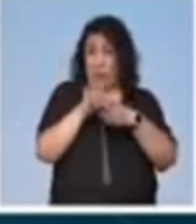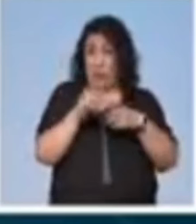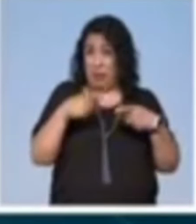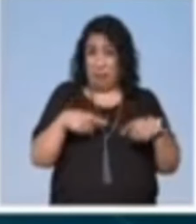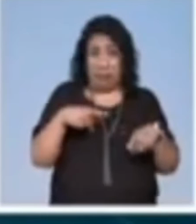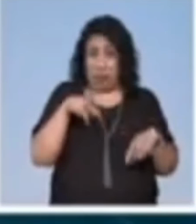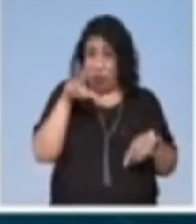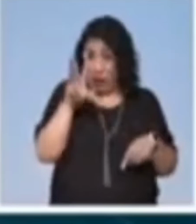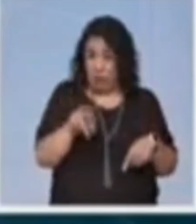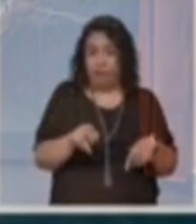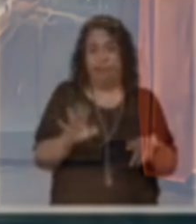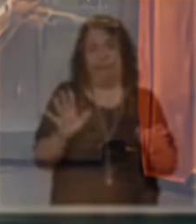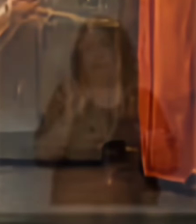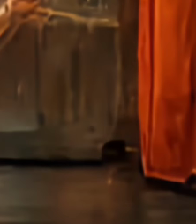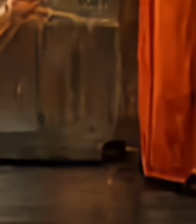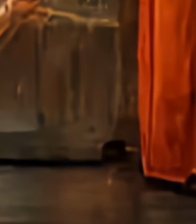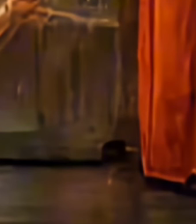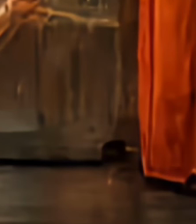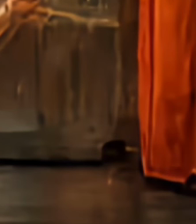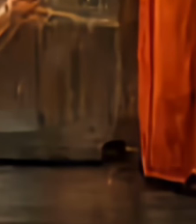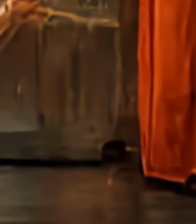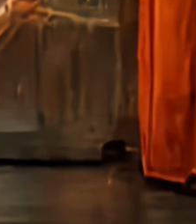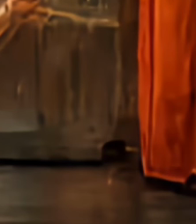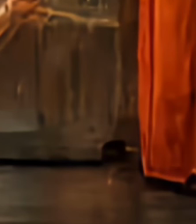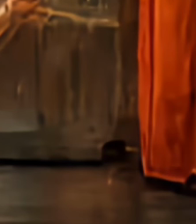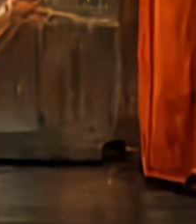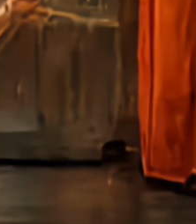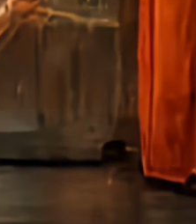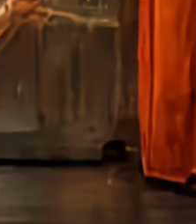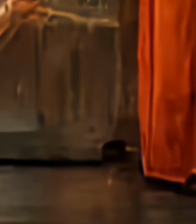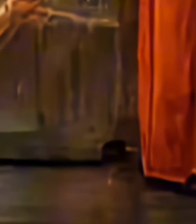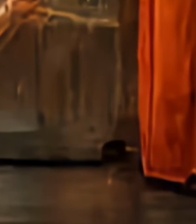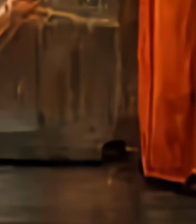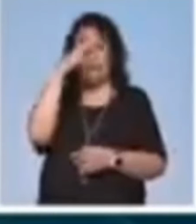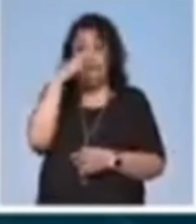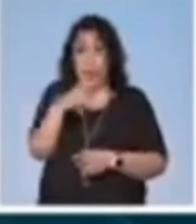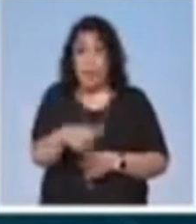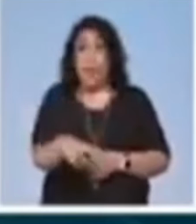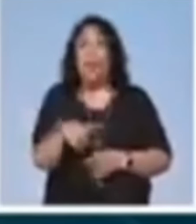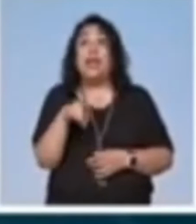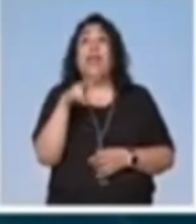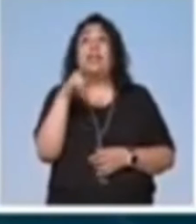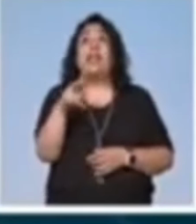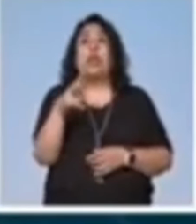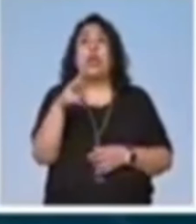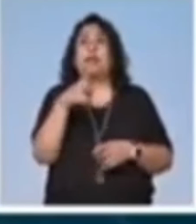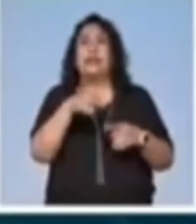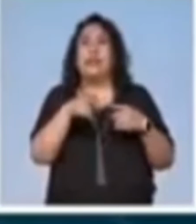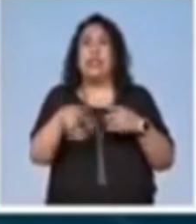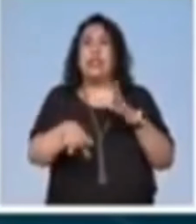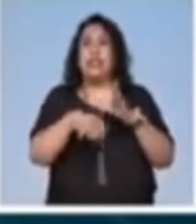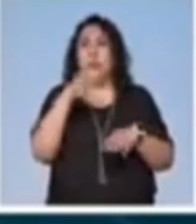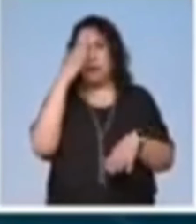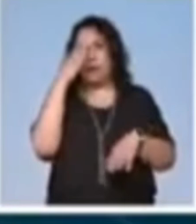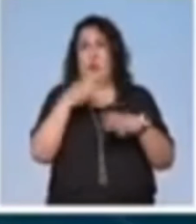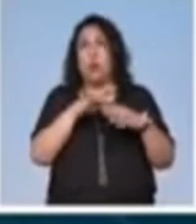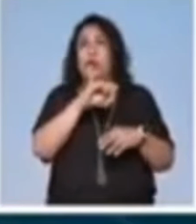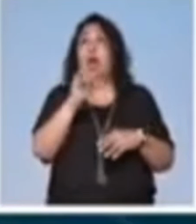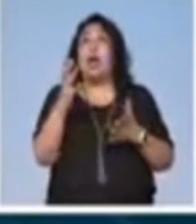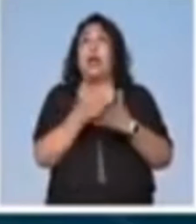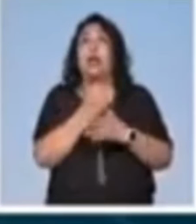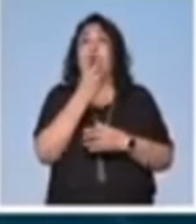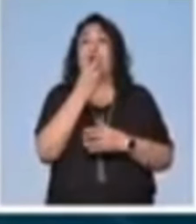una persona, no se podían otorgar los derechos de autor. En México, la serie Exhumar la Memoria IA ganó uno de los